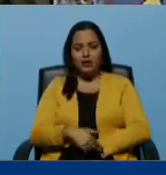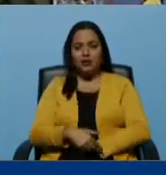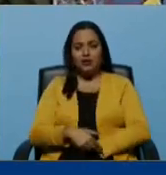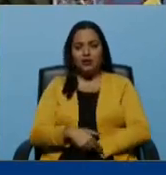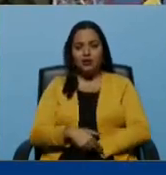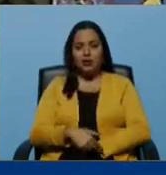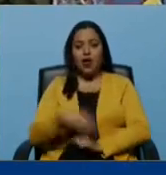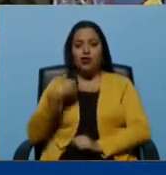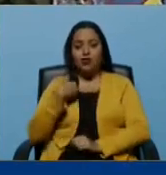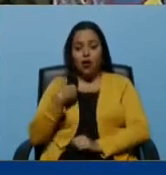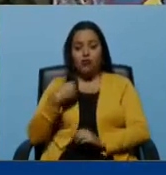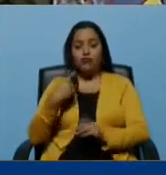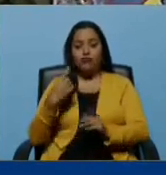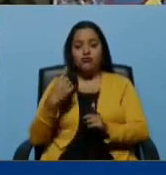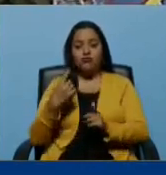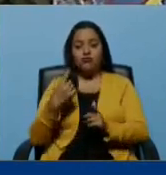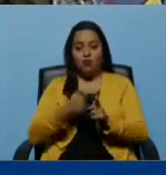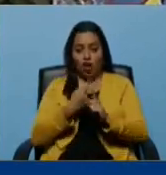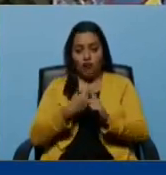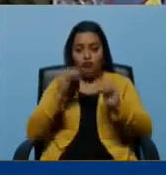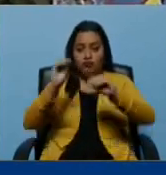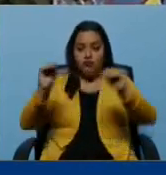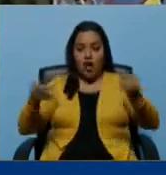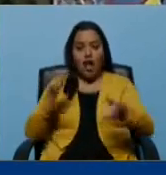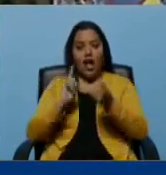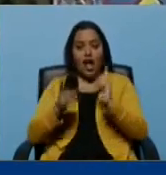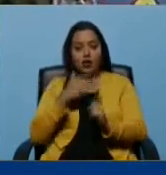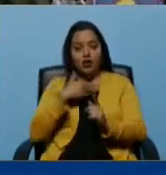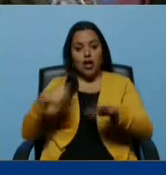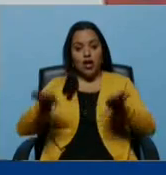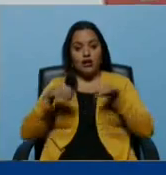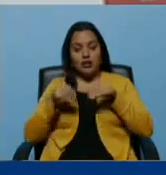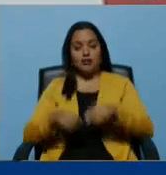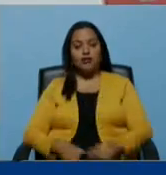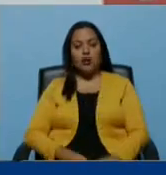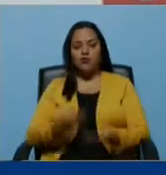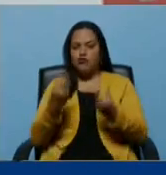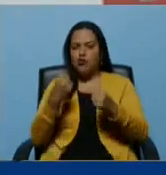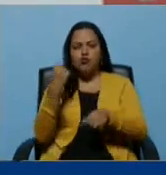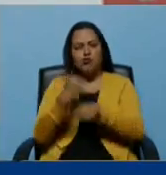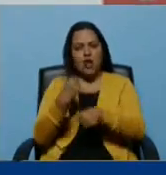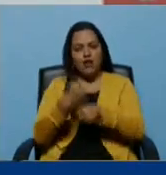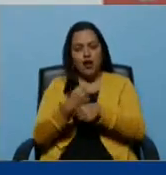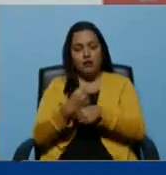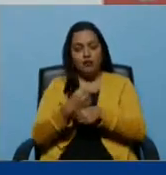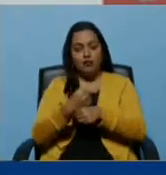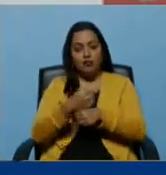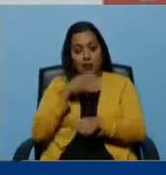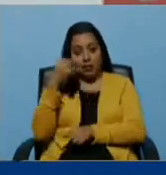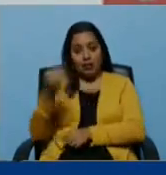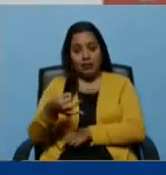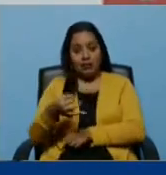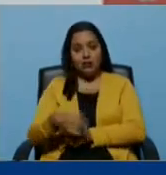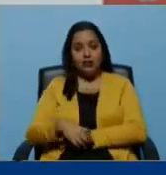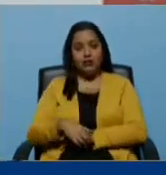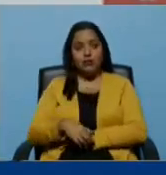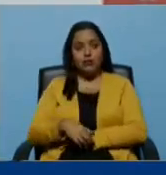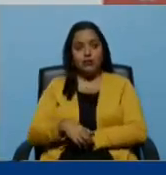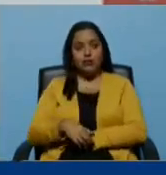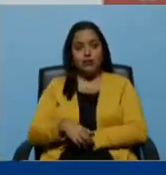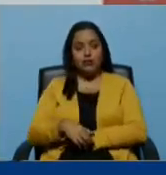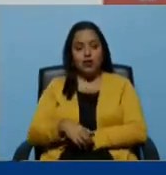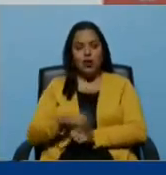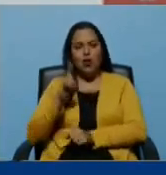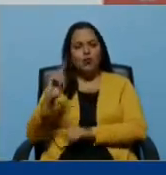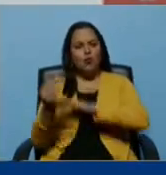Yo lancé entonces algo que quiero que asumamos. Tenemos mucho trabajo, ¿verdad? Un solo palo no hace